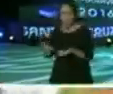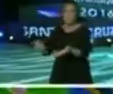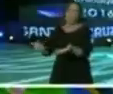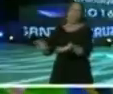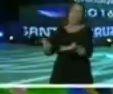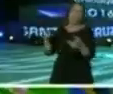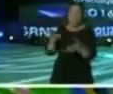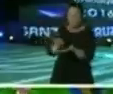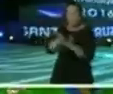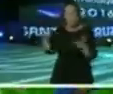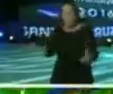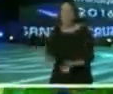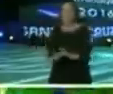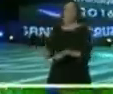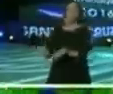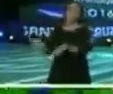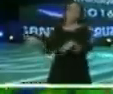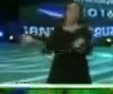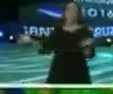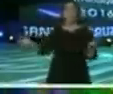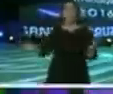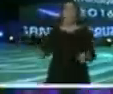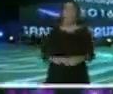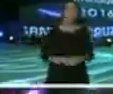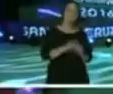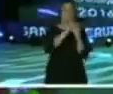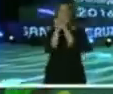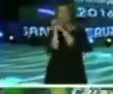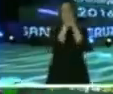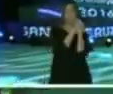social. ¡Ale!